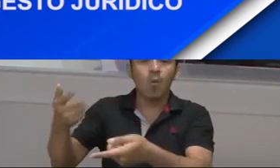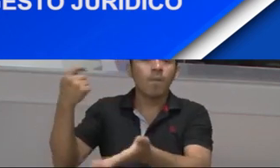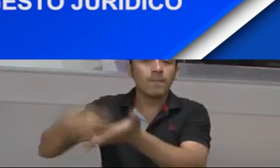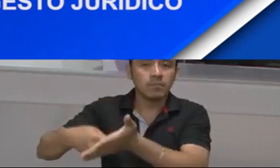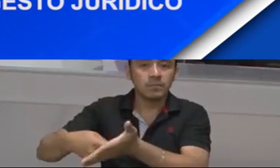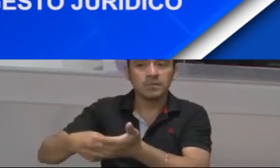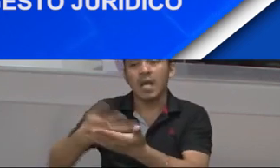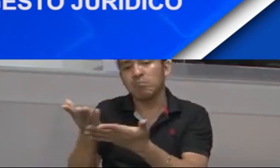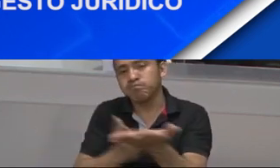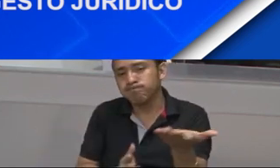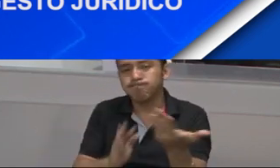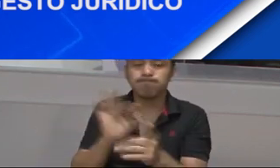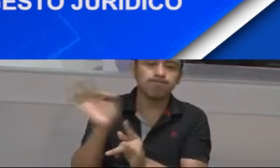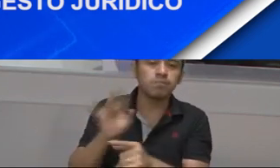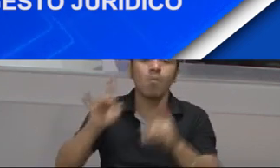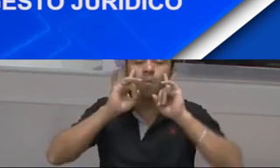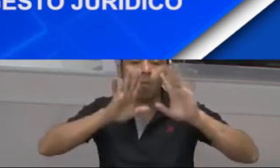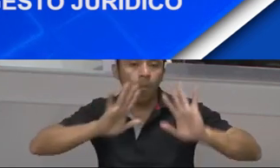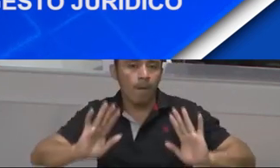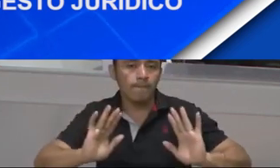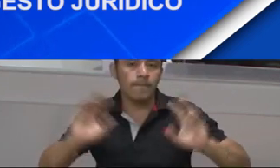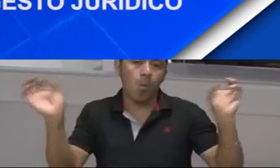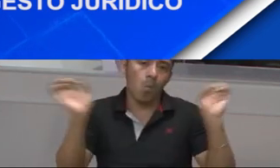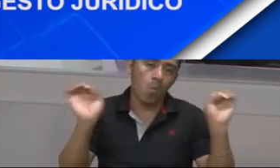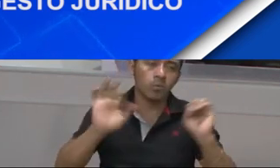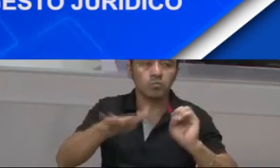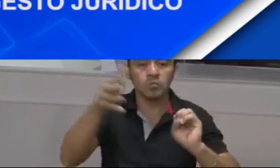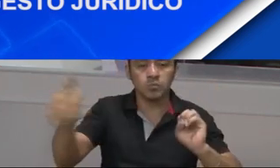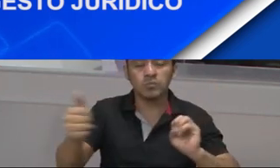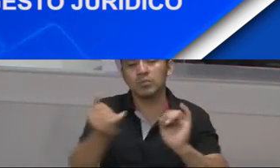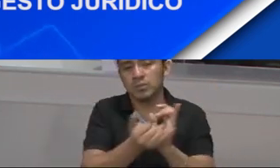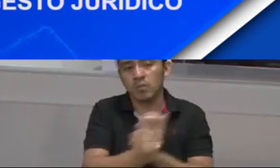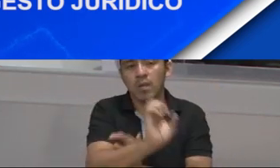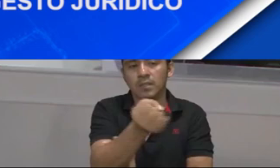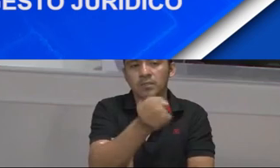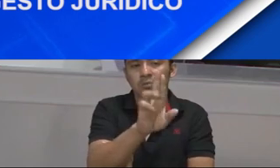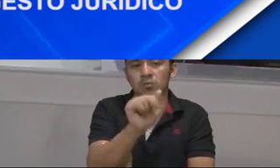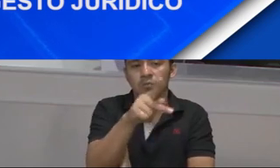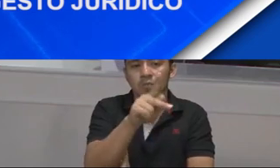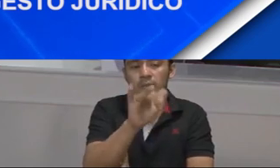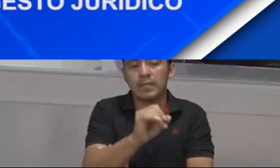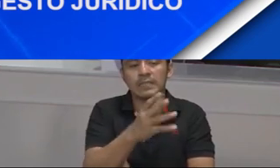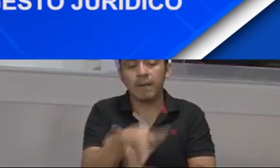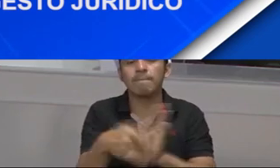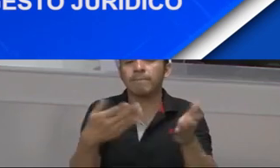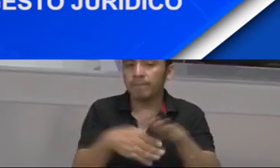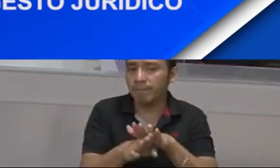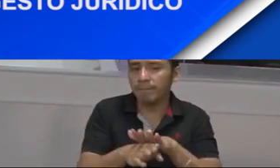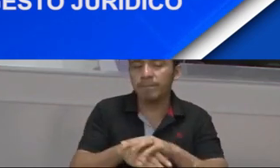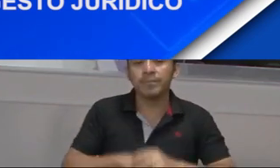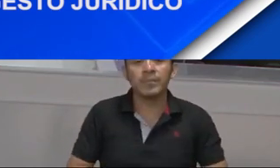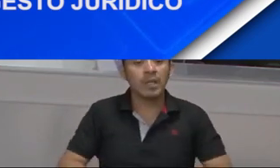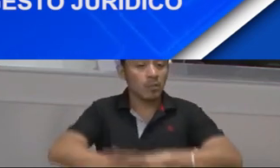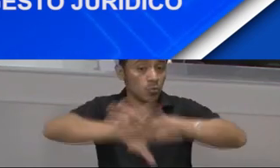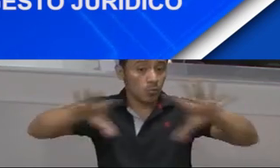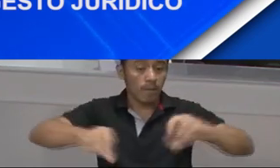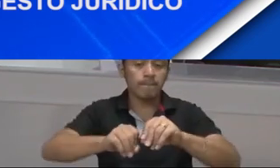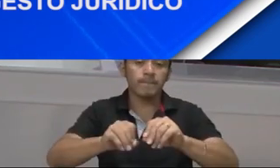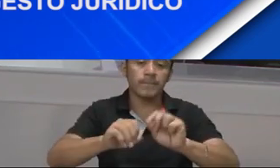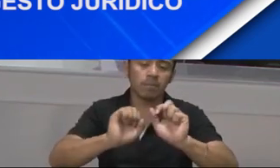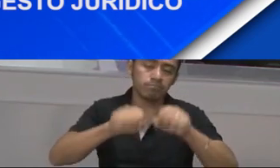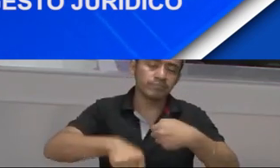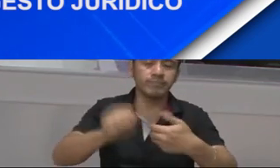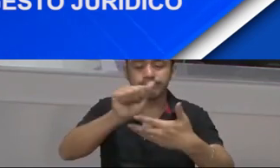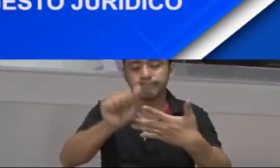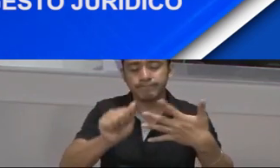A veces, medidas de seguridad o en otros supuestos también consecuencias accesorias. En toda o la mayoría de